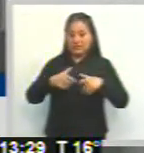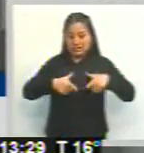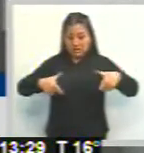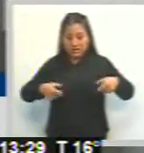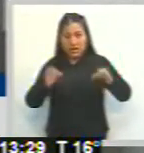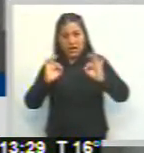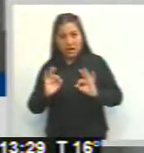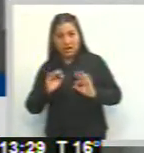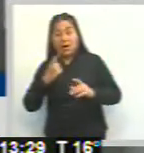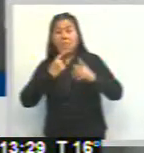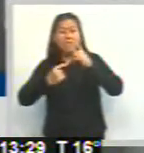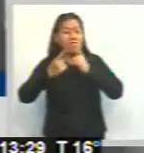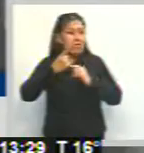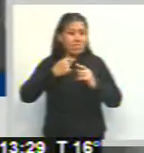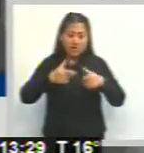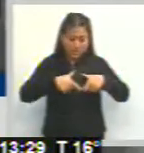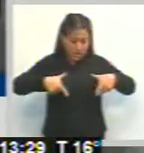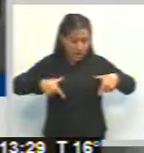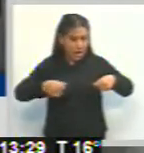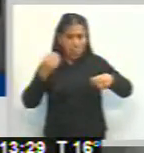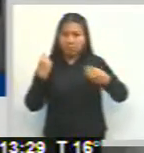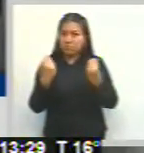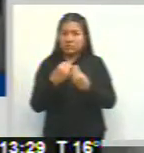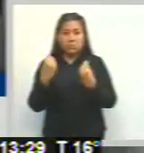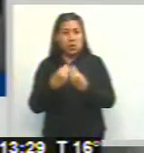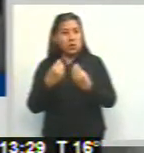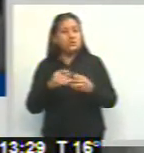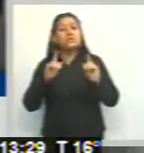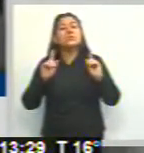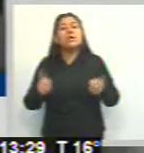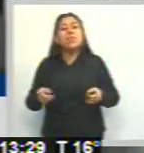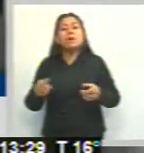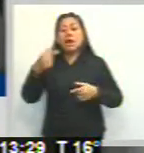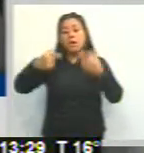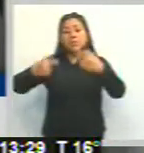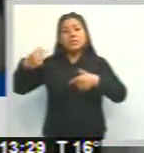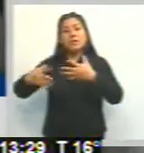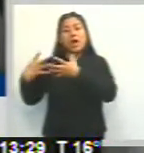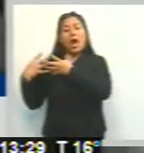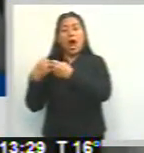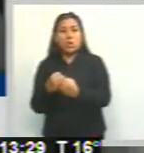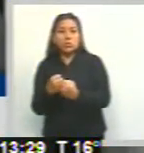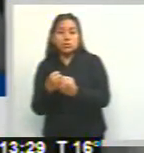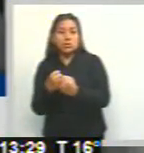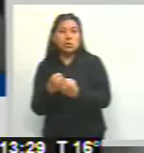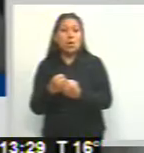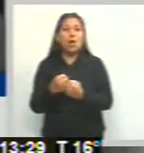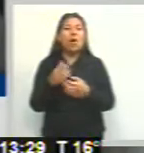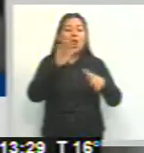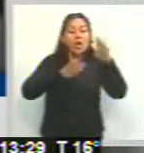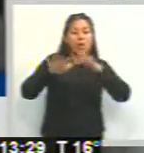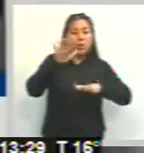vendido muchísimo, mucha gente se sumó también en la organización y colaboración de